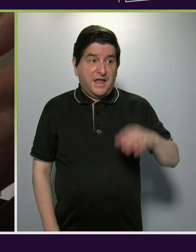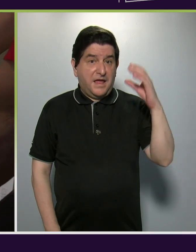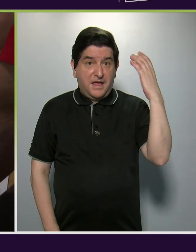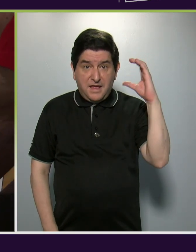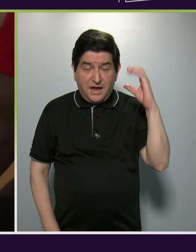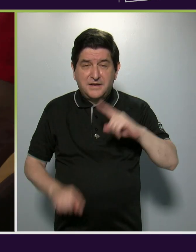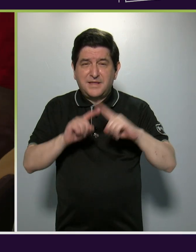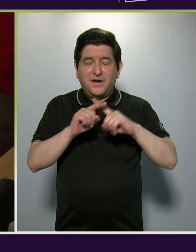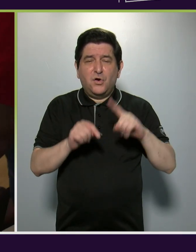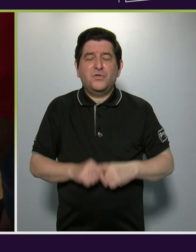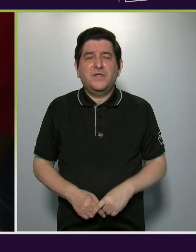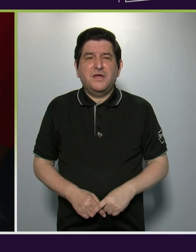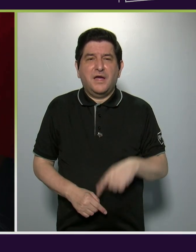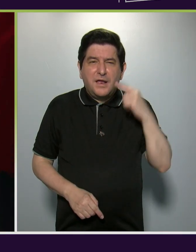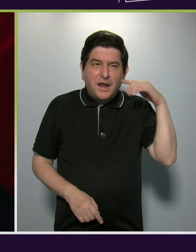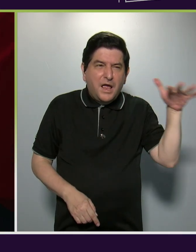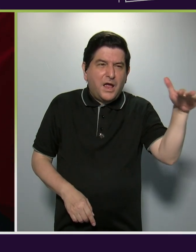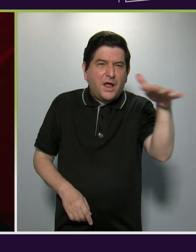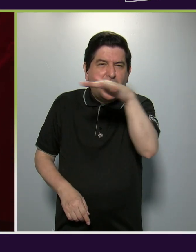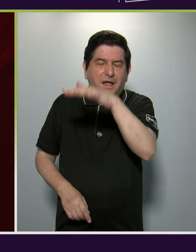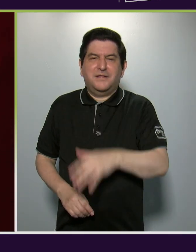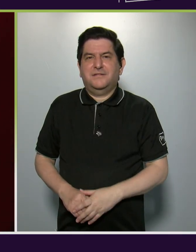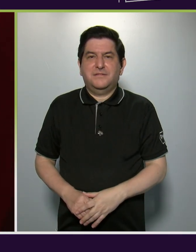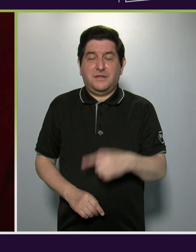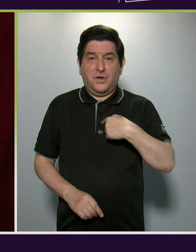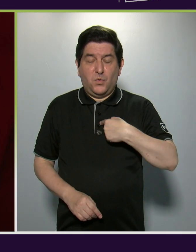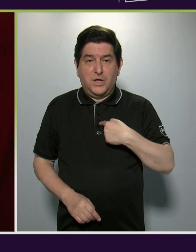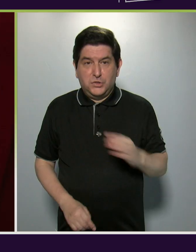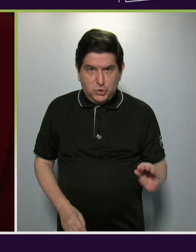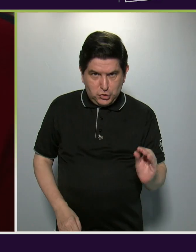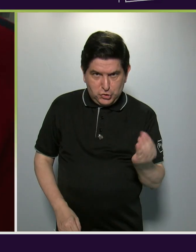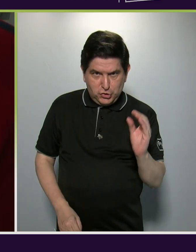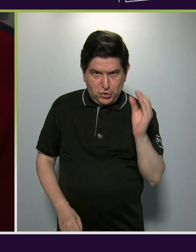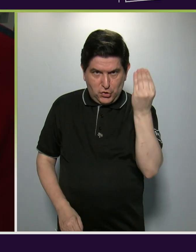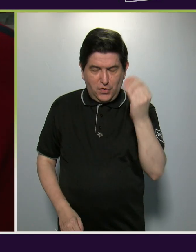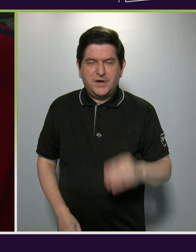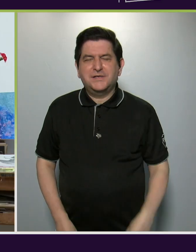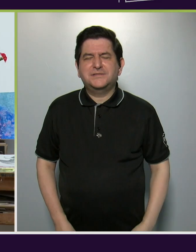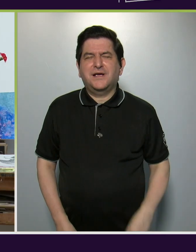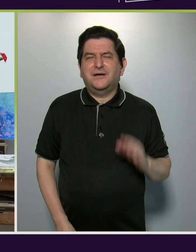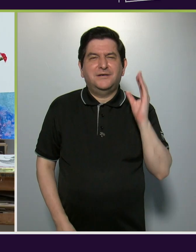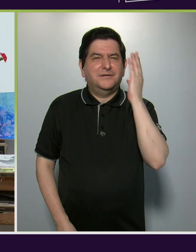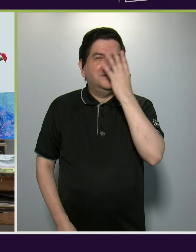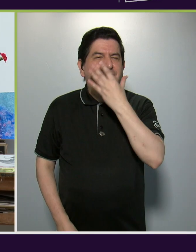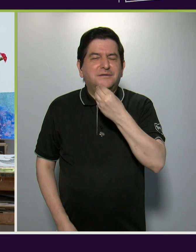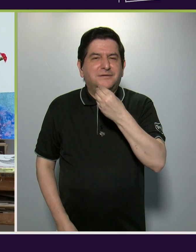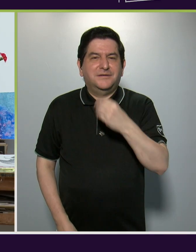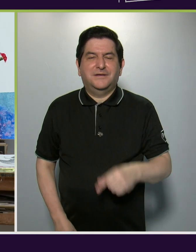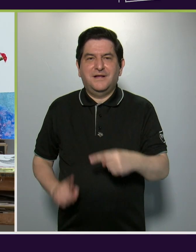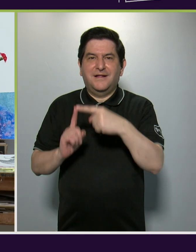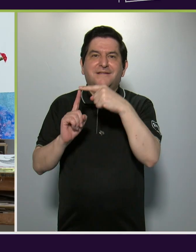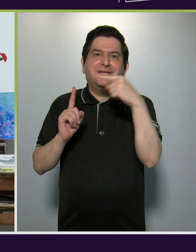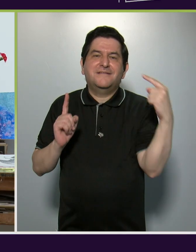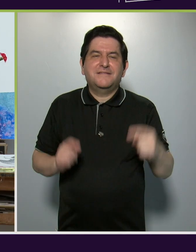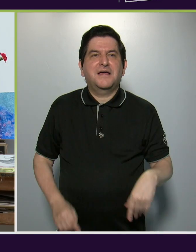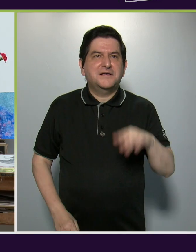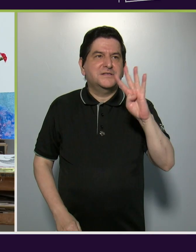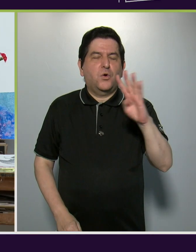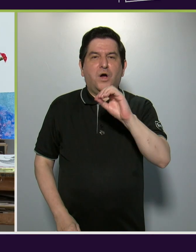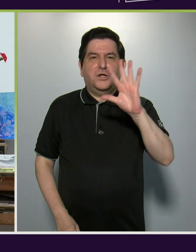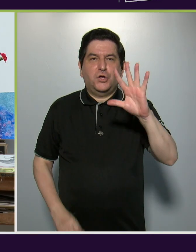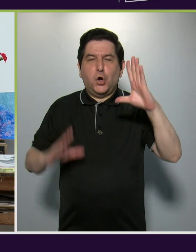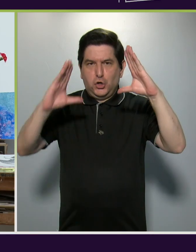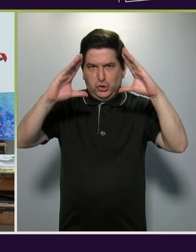de paisajes. Cartago, cuando me criaba, tenía un gran encanto a partir de las 4 o 5 de la